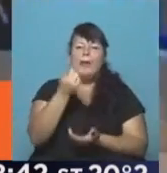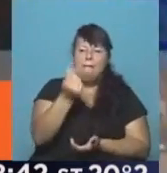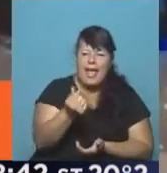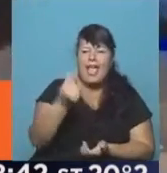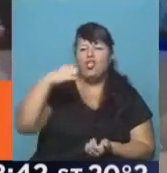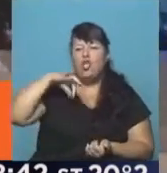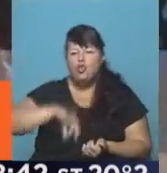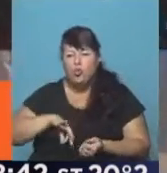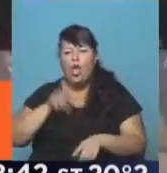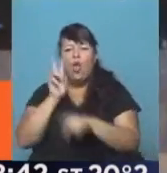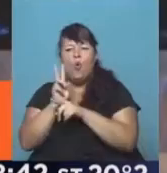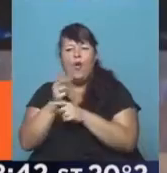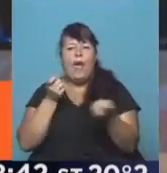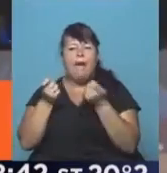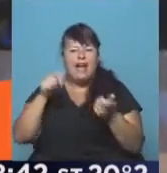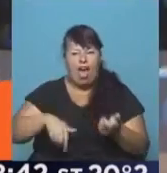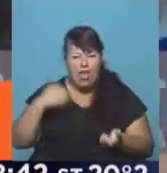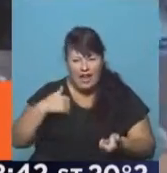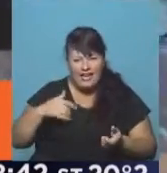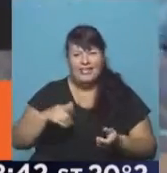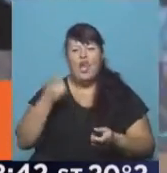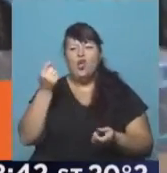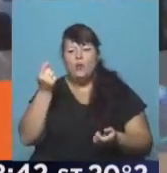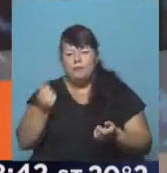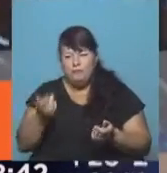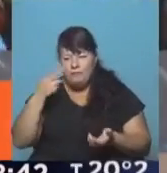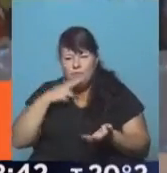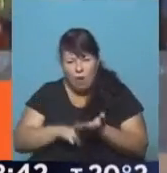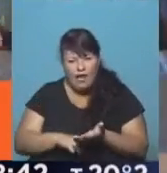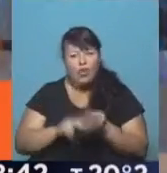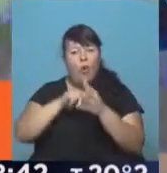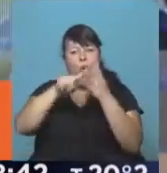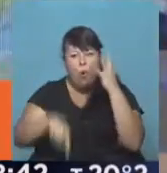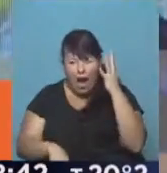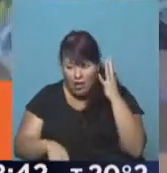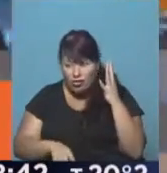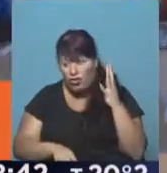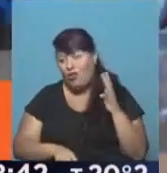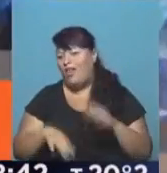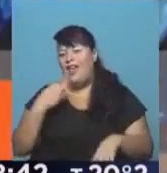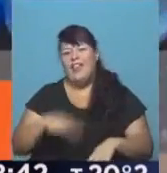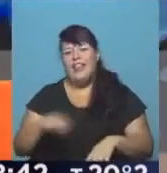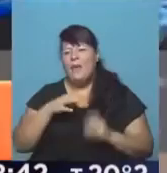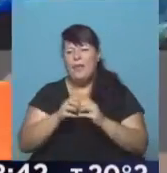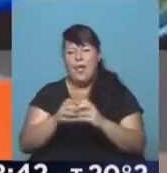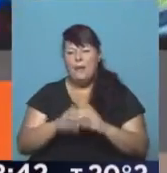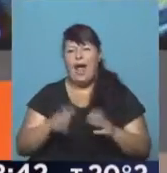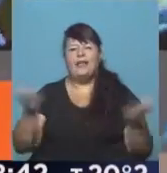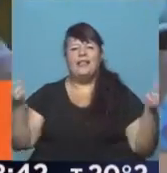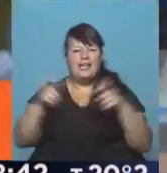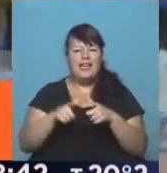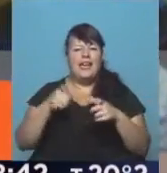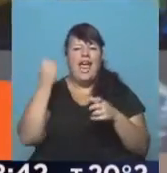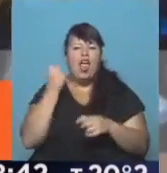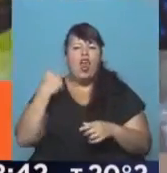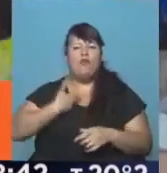salario protección al mercado interno tarifa digamos son cuatro cuestiones que se tienen que discutir en el marco de una concertación económica